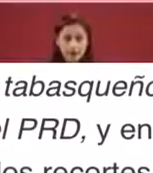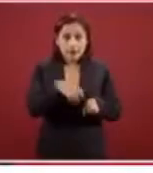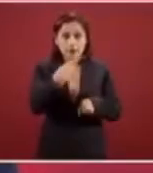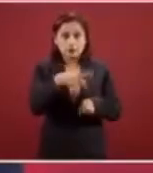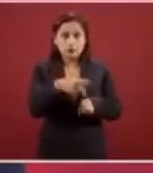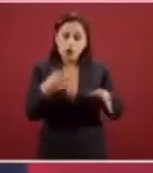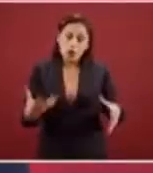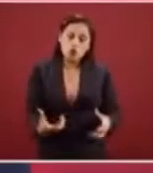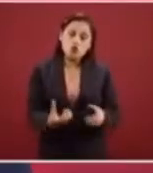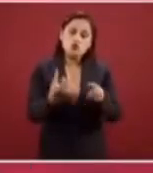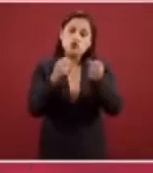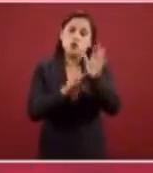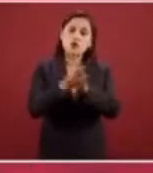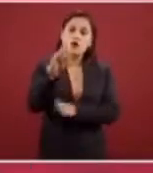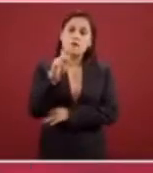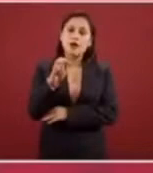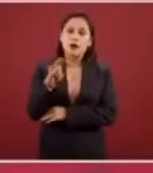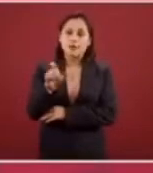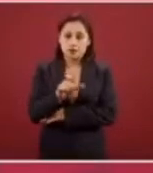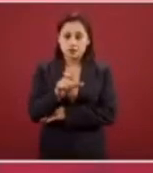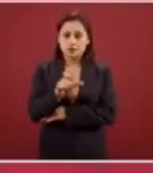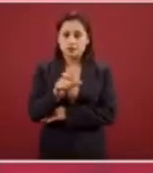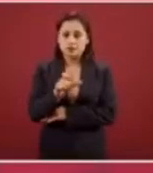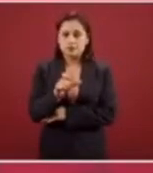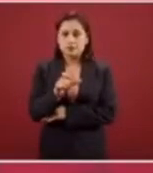sacar a Pemex de